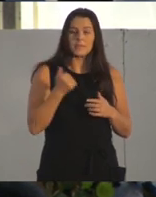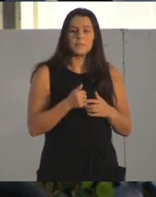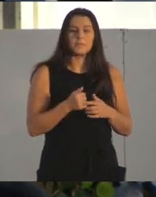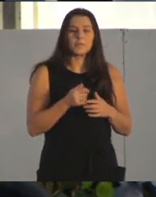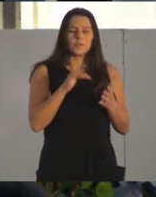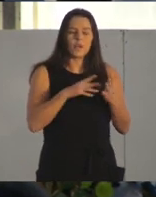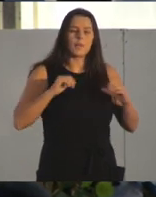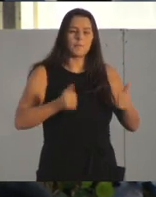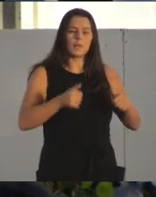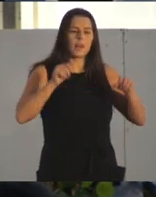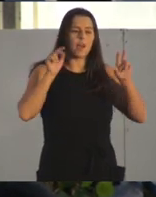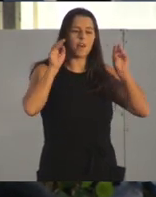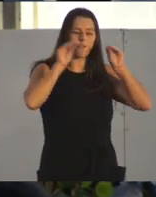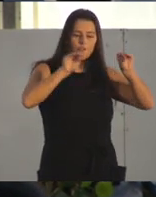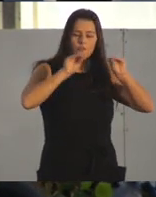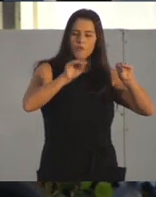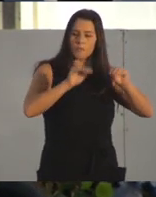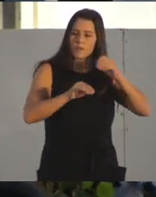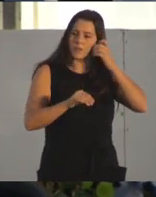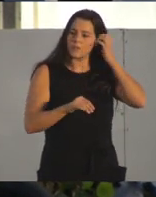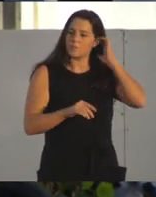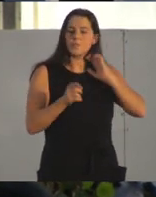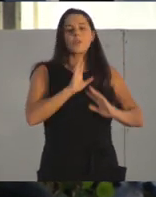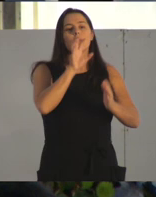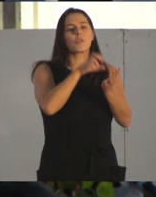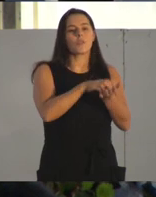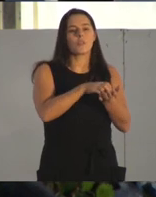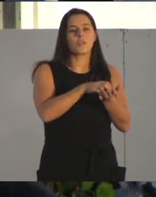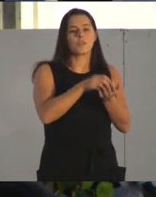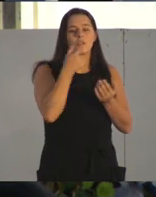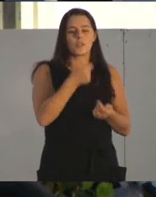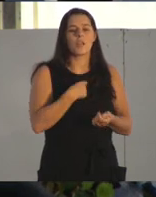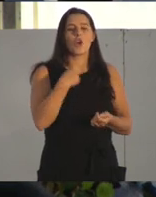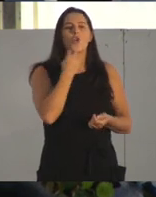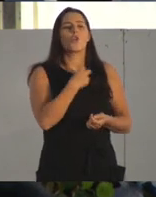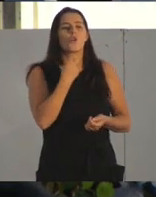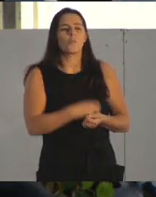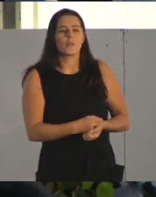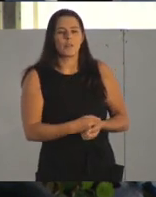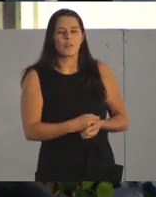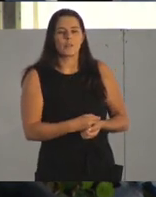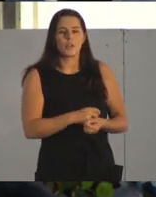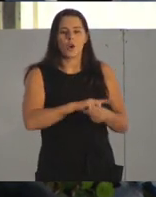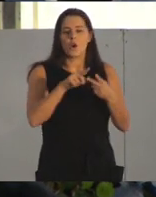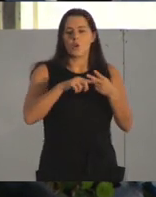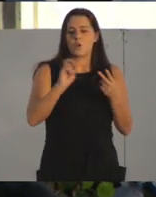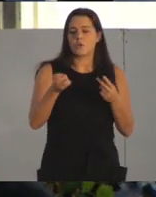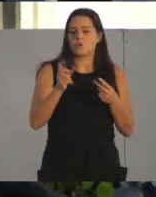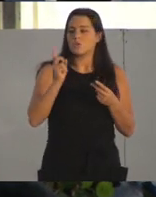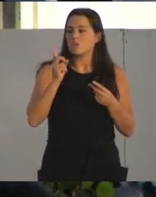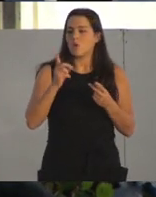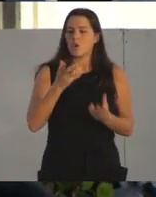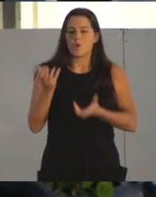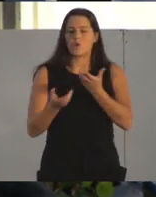formación, que nos ha podido venir de un centro la logopeda y de otro centro únicamente la cocinera. Y vemos